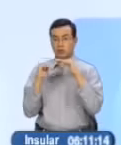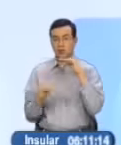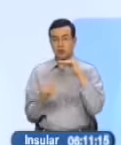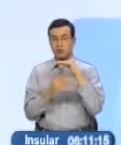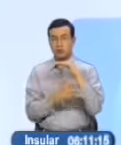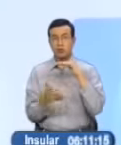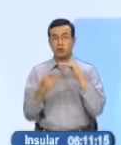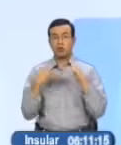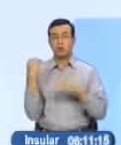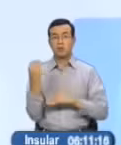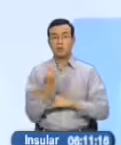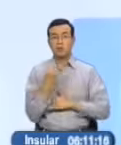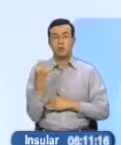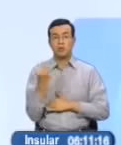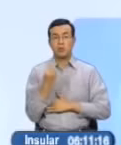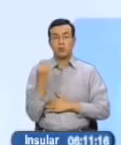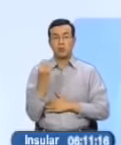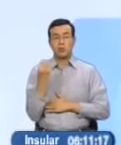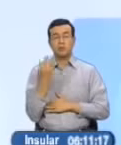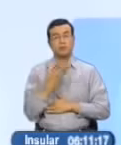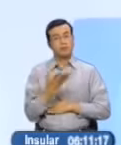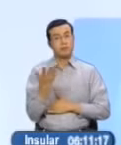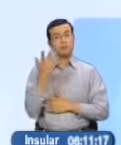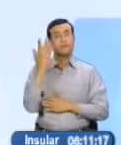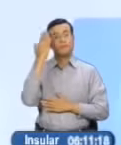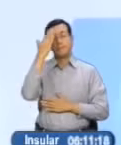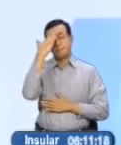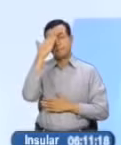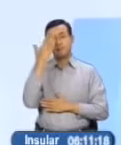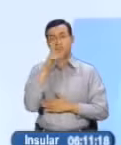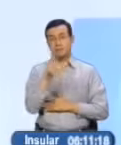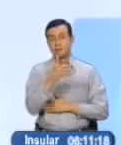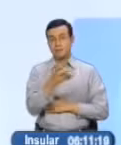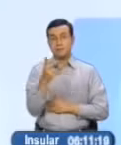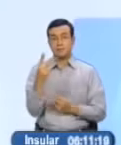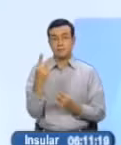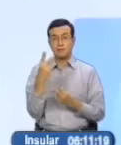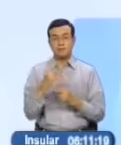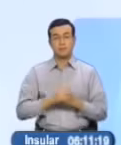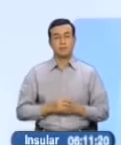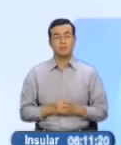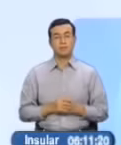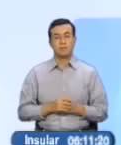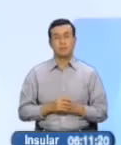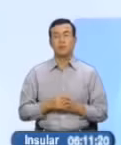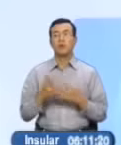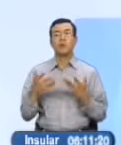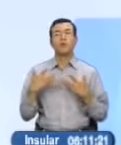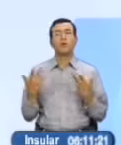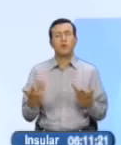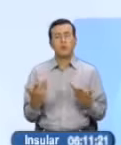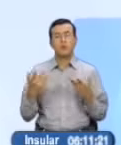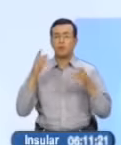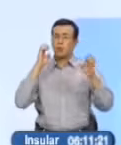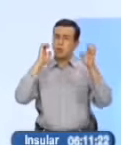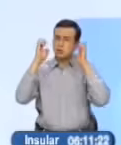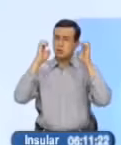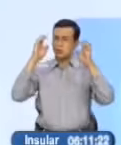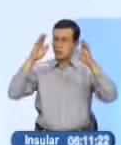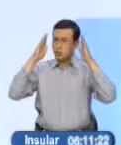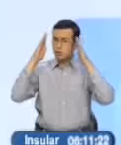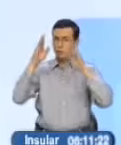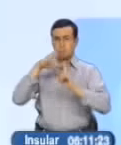y adolescentes. Entonces, usted comprenderá, y quienes nos escuchan también, que el implementar una estrategia de